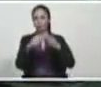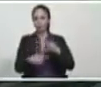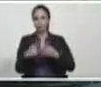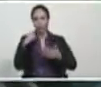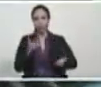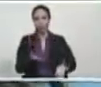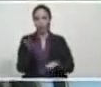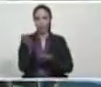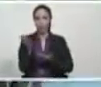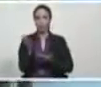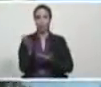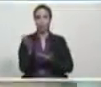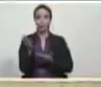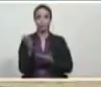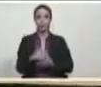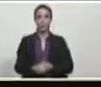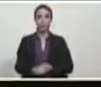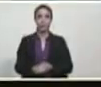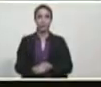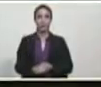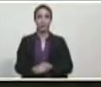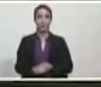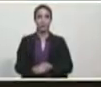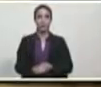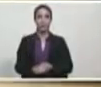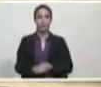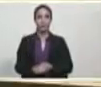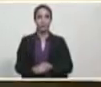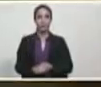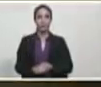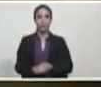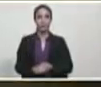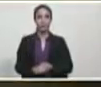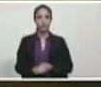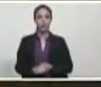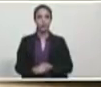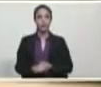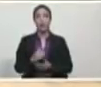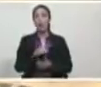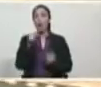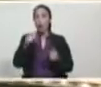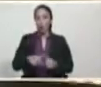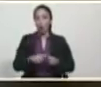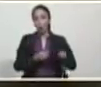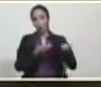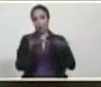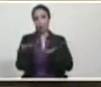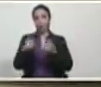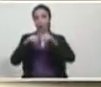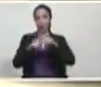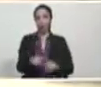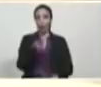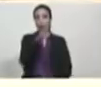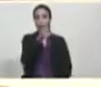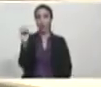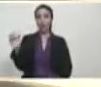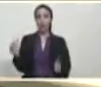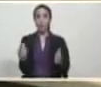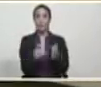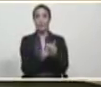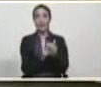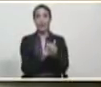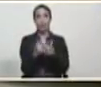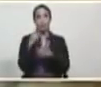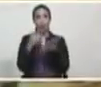estarán llegando en las próximas semanas. También estamos acordando la entrega de más de 30.000 unidades de